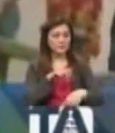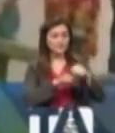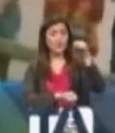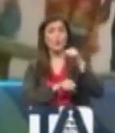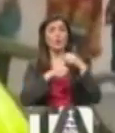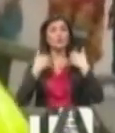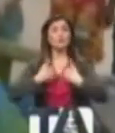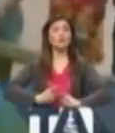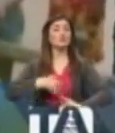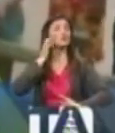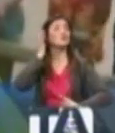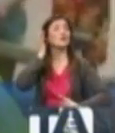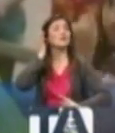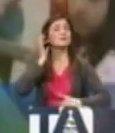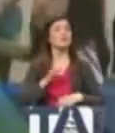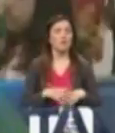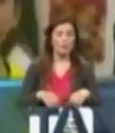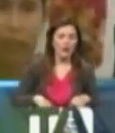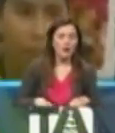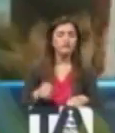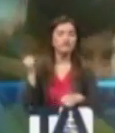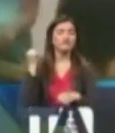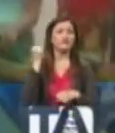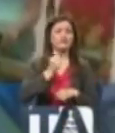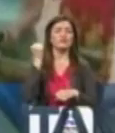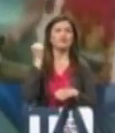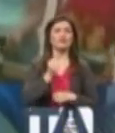de un cuerpo de sexo femenino en posición de cúbito ventral,